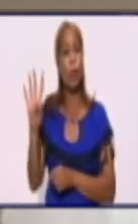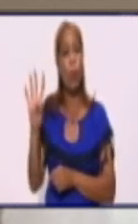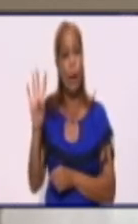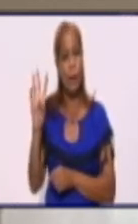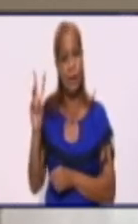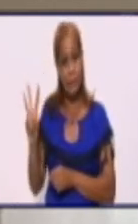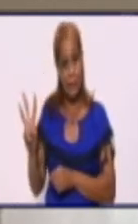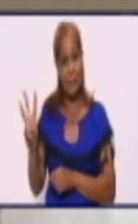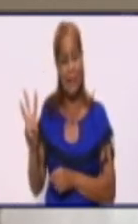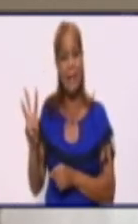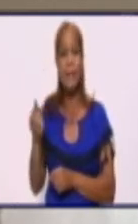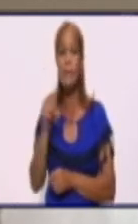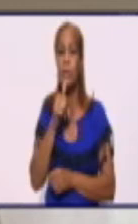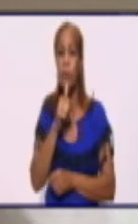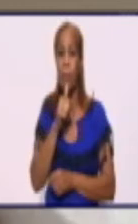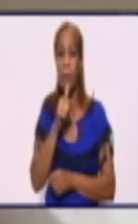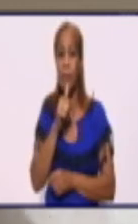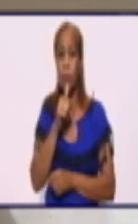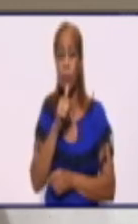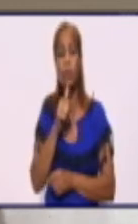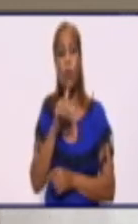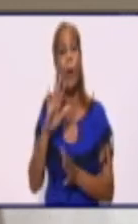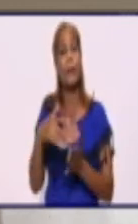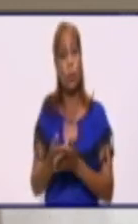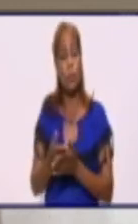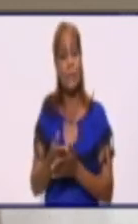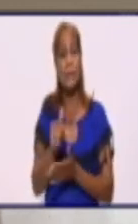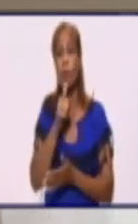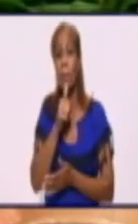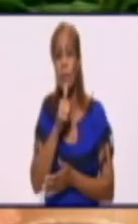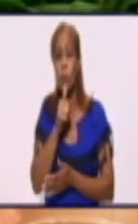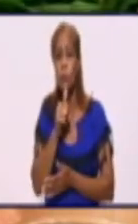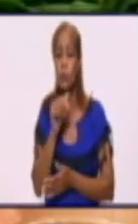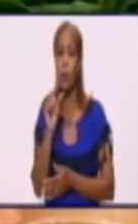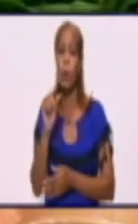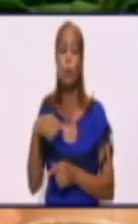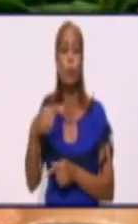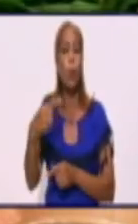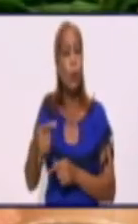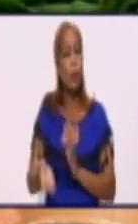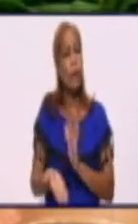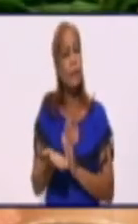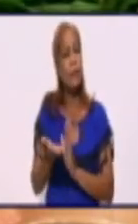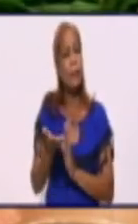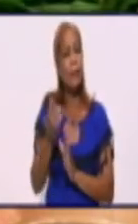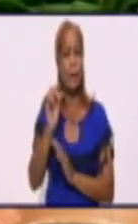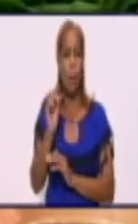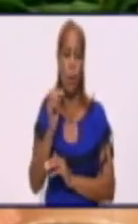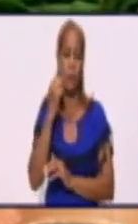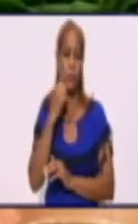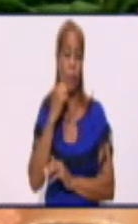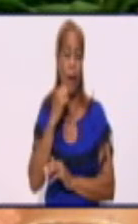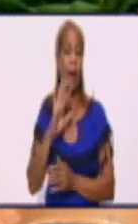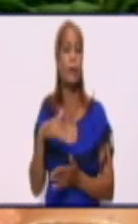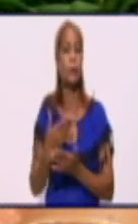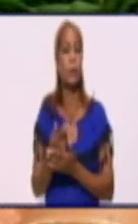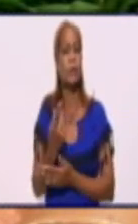la cifra de sospechosos hace varios días que viene incrementándose. Doctora, una pregunta que guarda relación con esto que usted